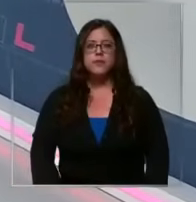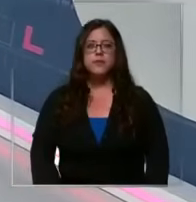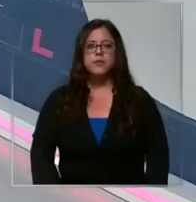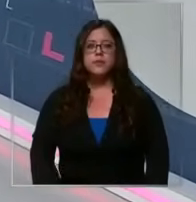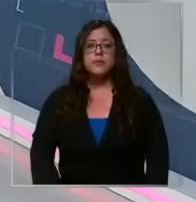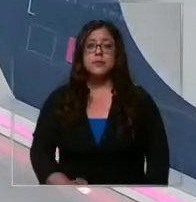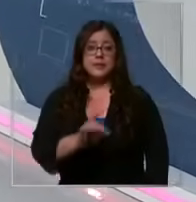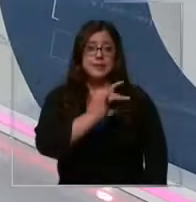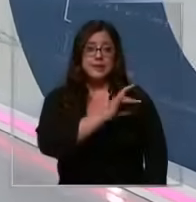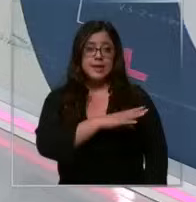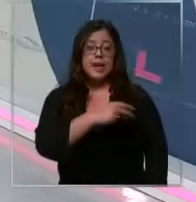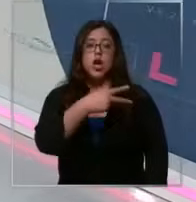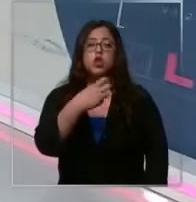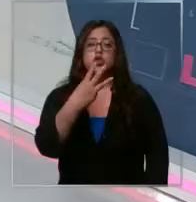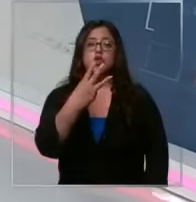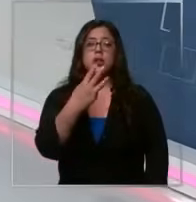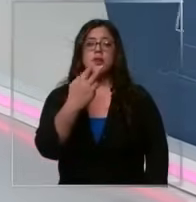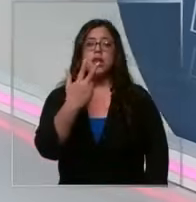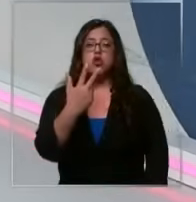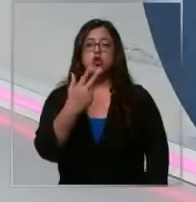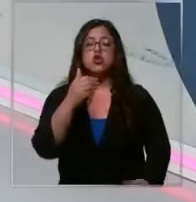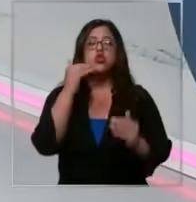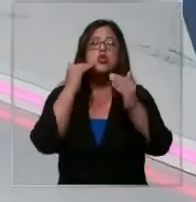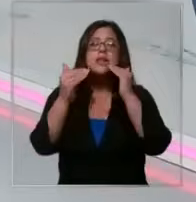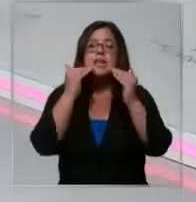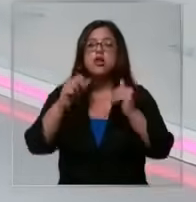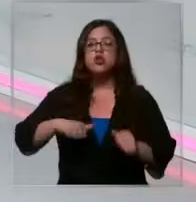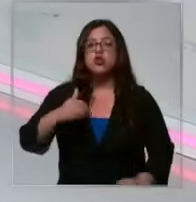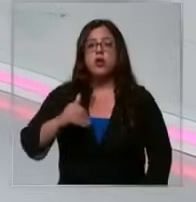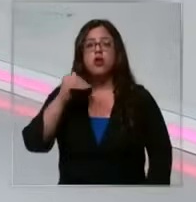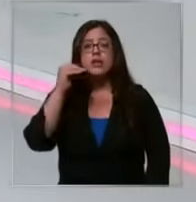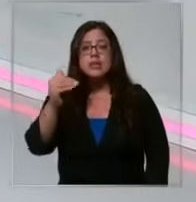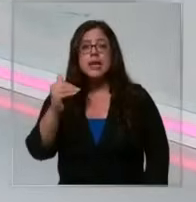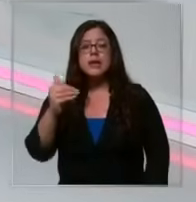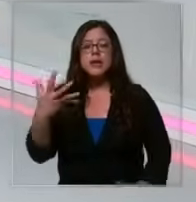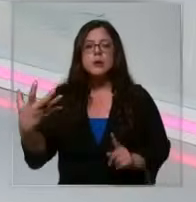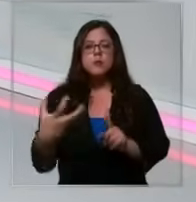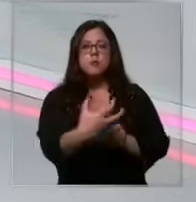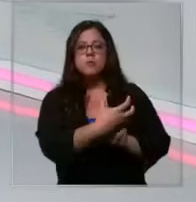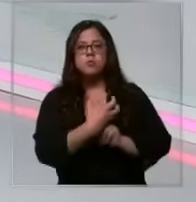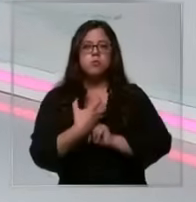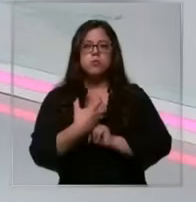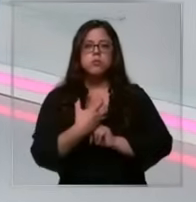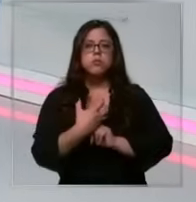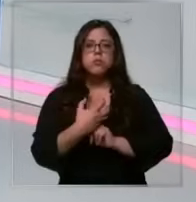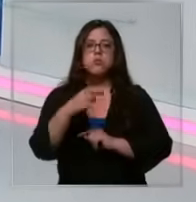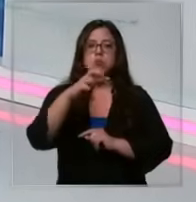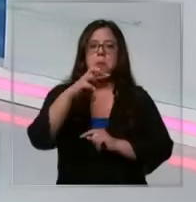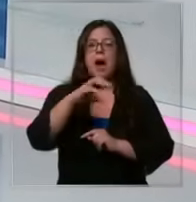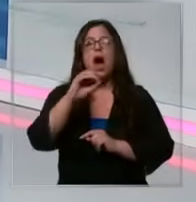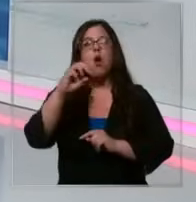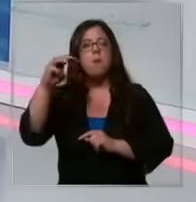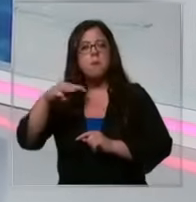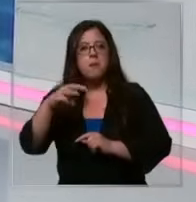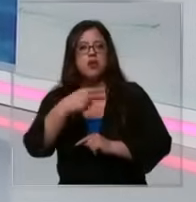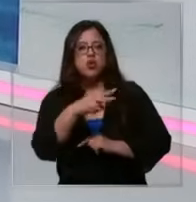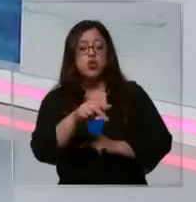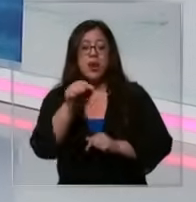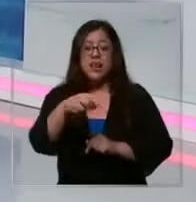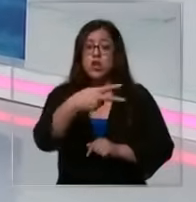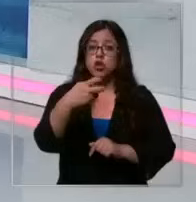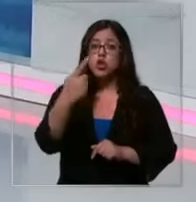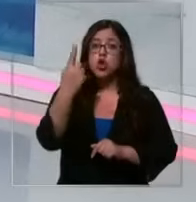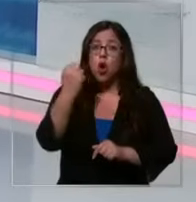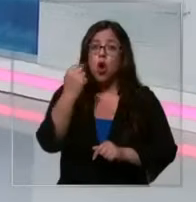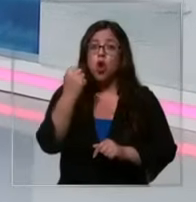Actualmente en Chile hay 238 niños, niñas o adolescentes que fueron secuestrados por uno de sus padres. De ellos,